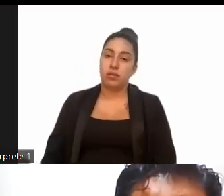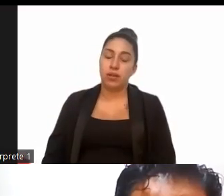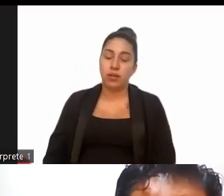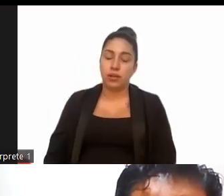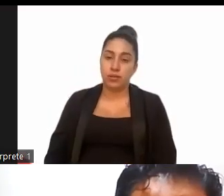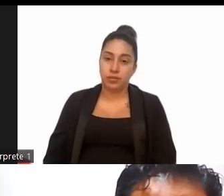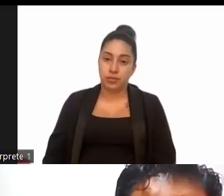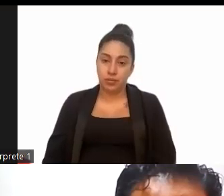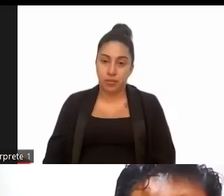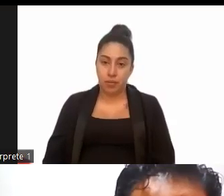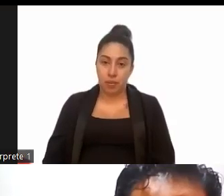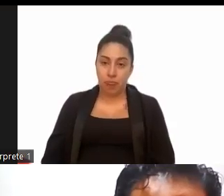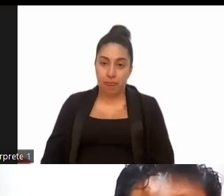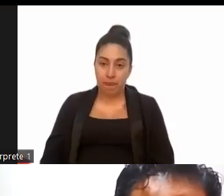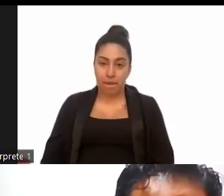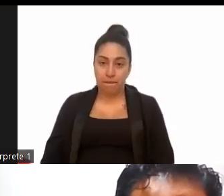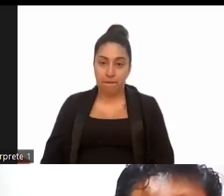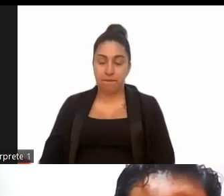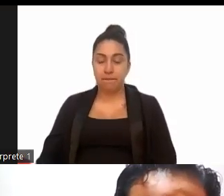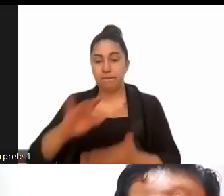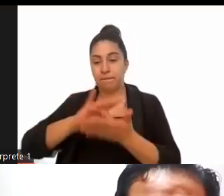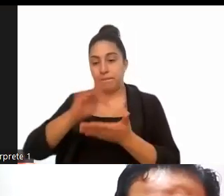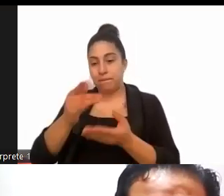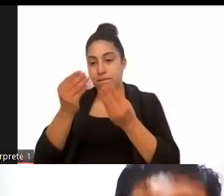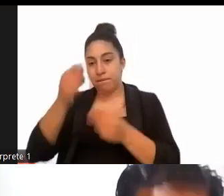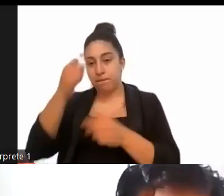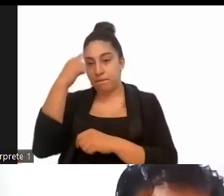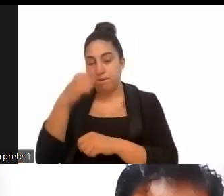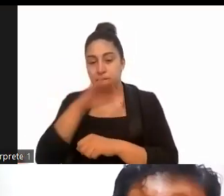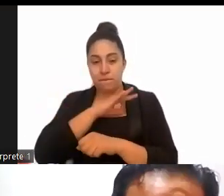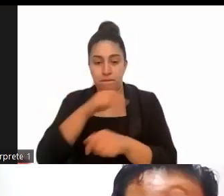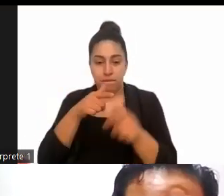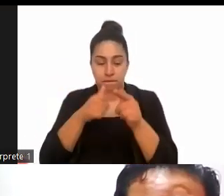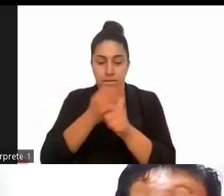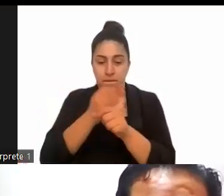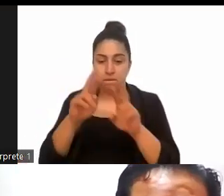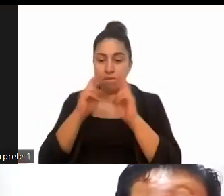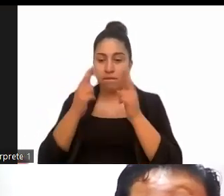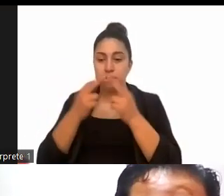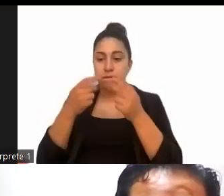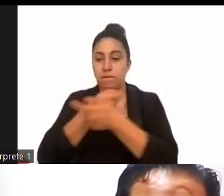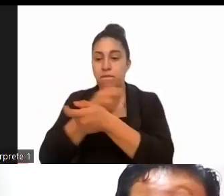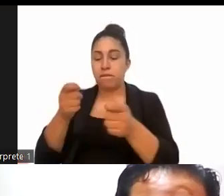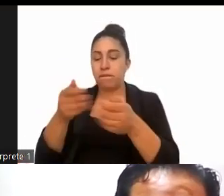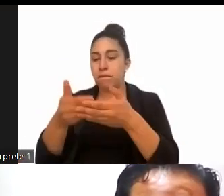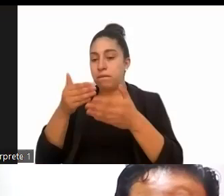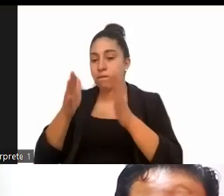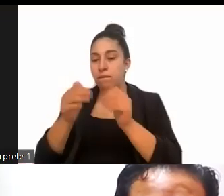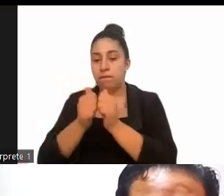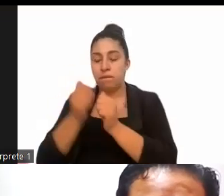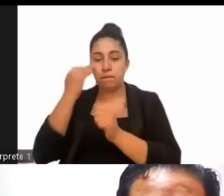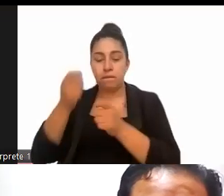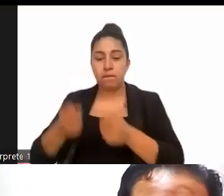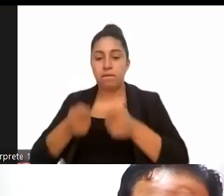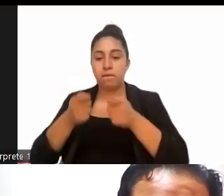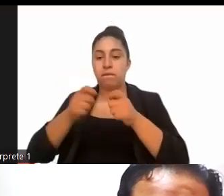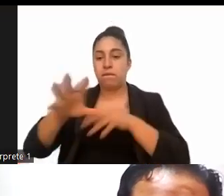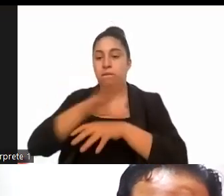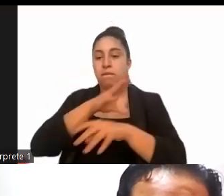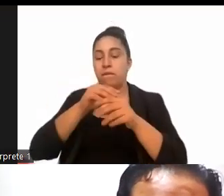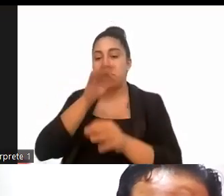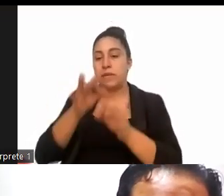Muchas gracias. Para dar celeridad a la sesión del día de hoy, fueron entregadas con antelación las carpetas de trabajo de los cumplimientos